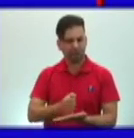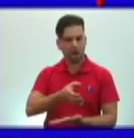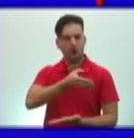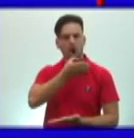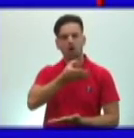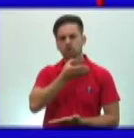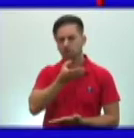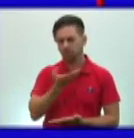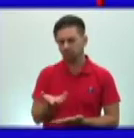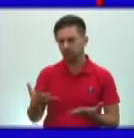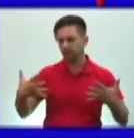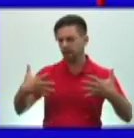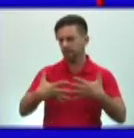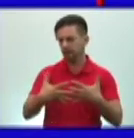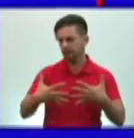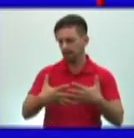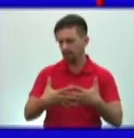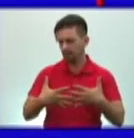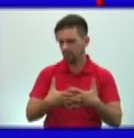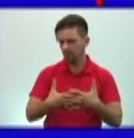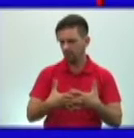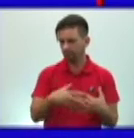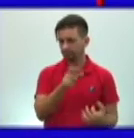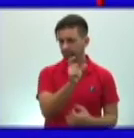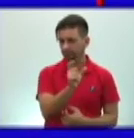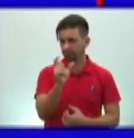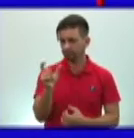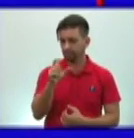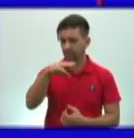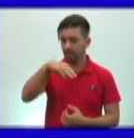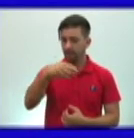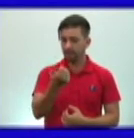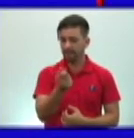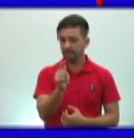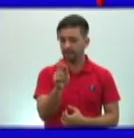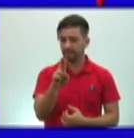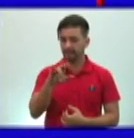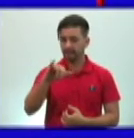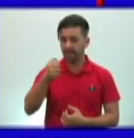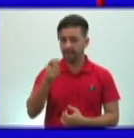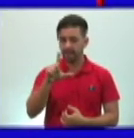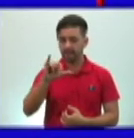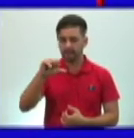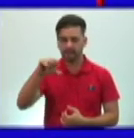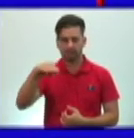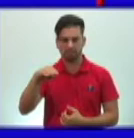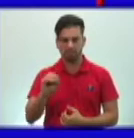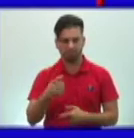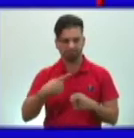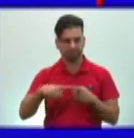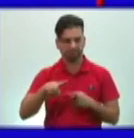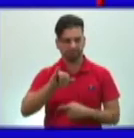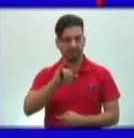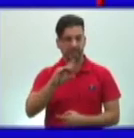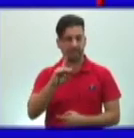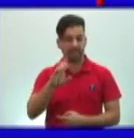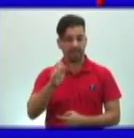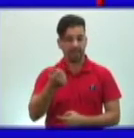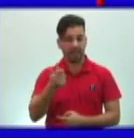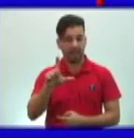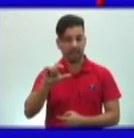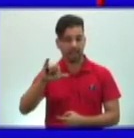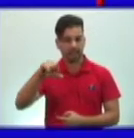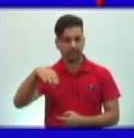los términos materialismo e idealismo. Sin embargo, ¿qué es? Ustedes en la clase 10 y